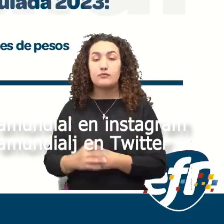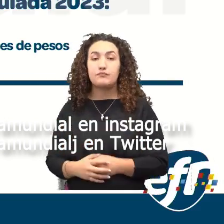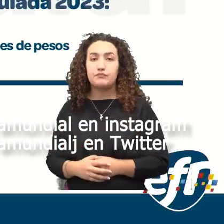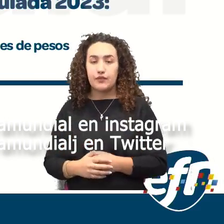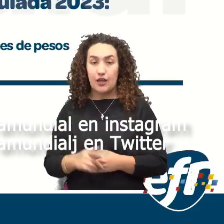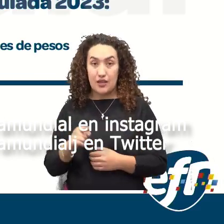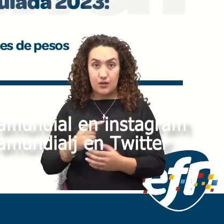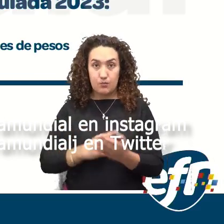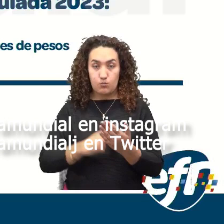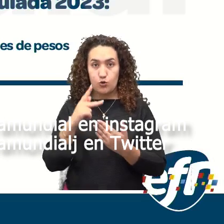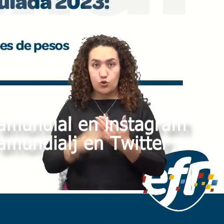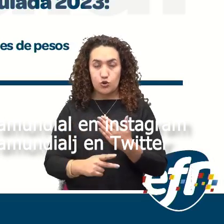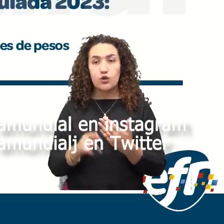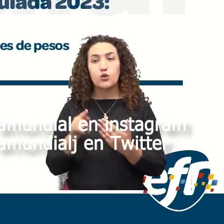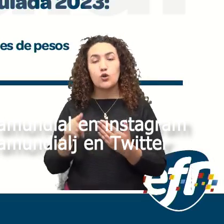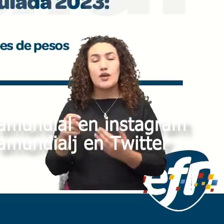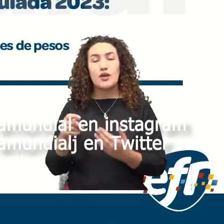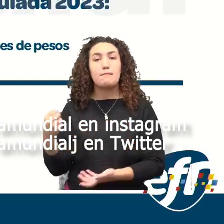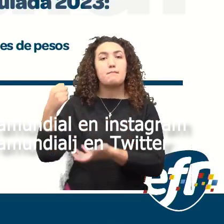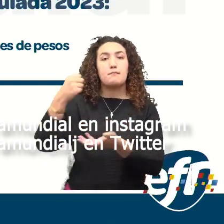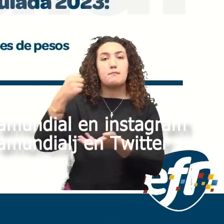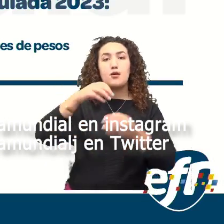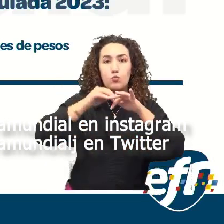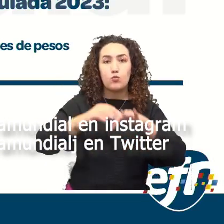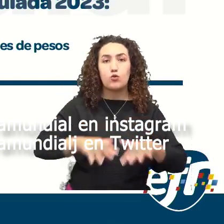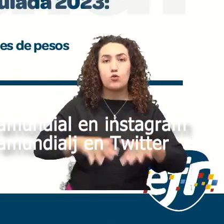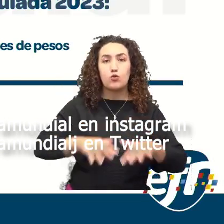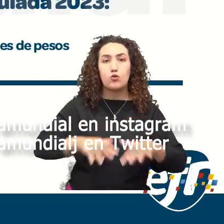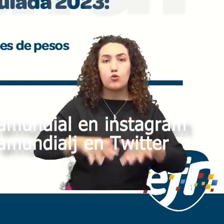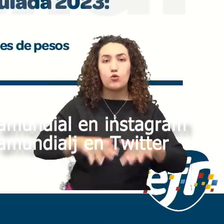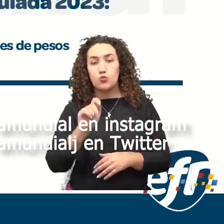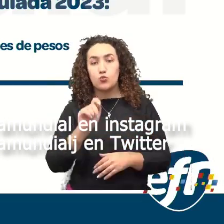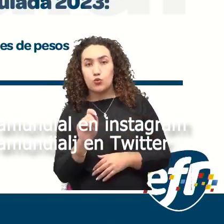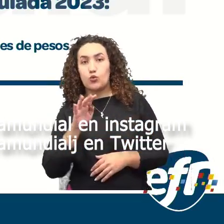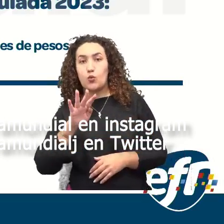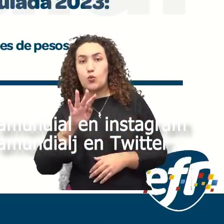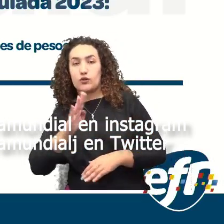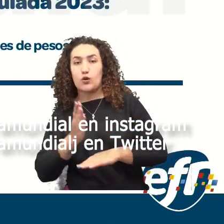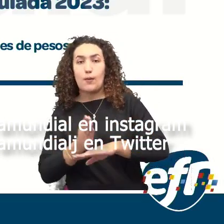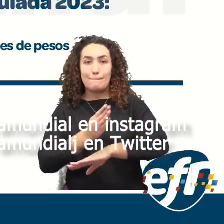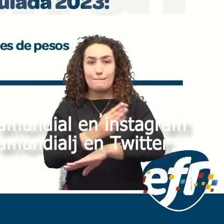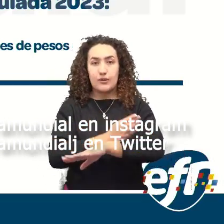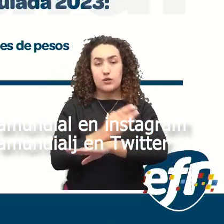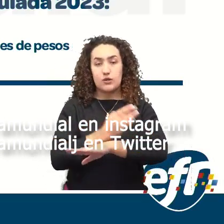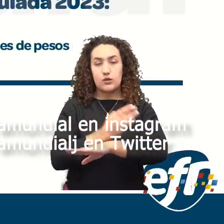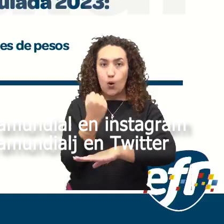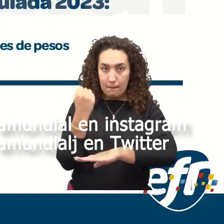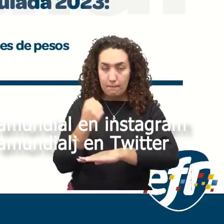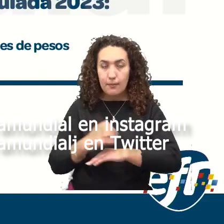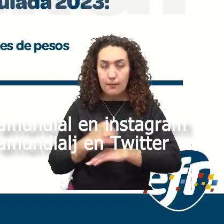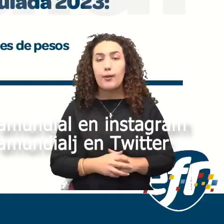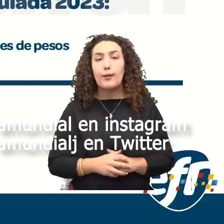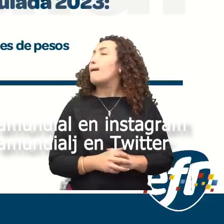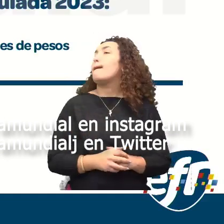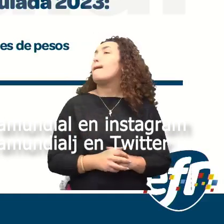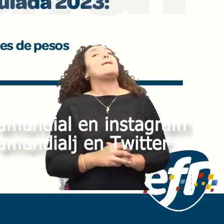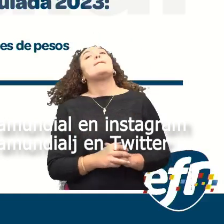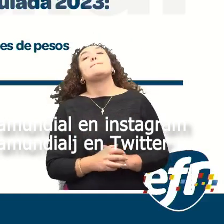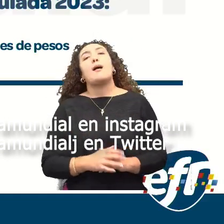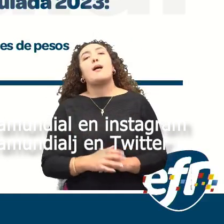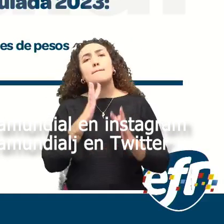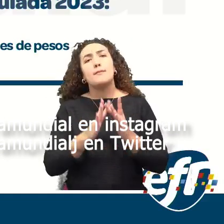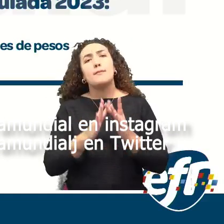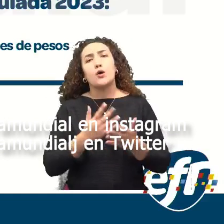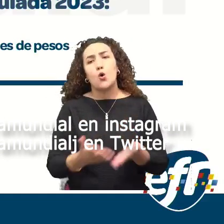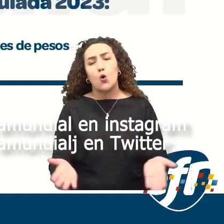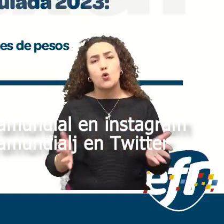pública cercana a 2.4 billones de pesos, con el cual se financia la construcción y un porcentaje del material rodante,